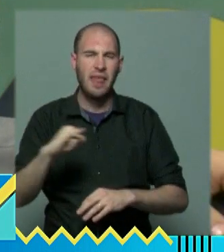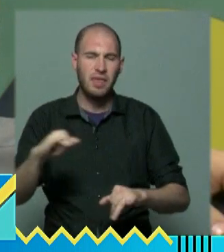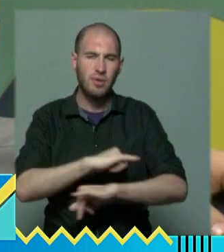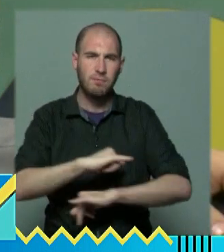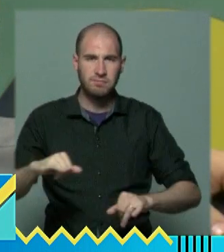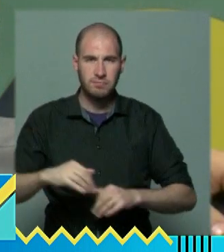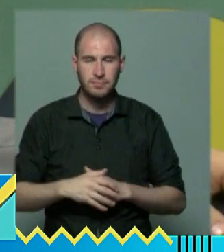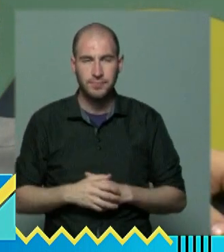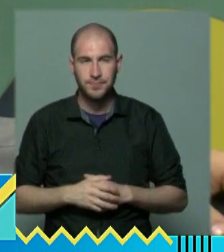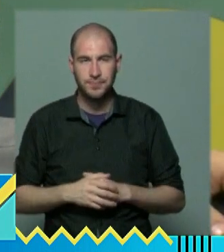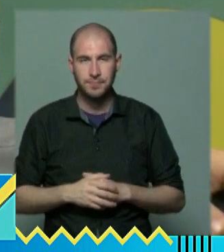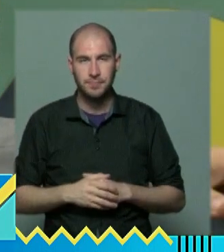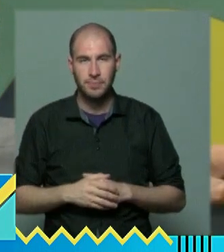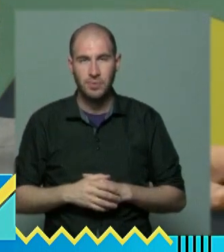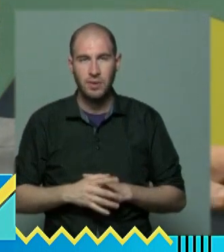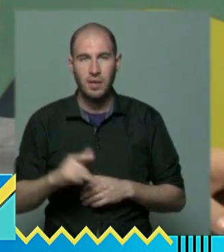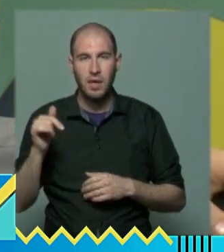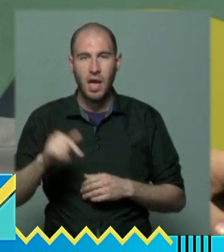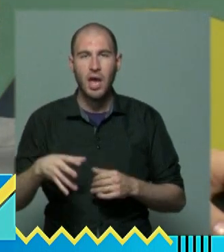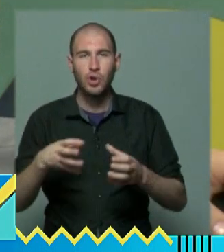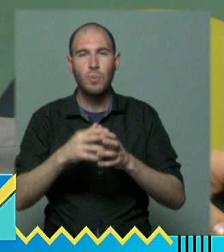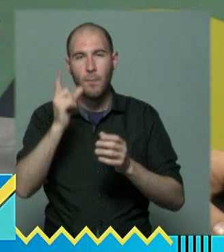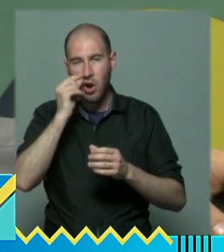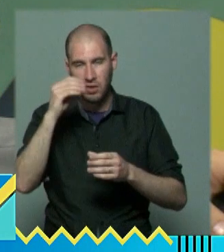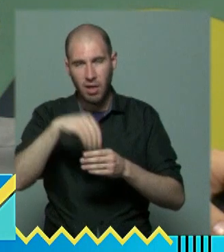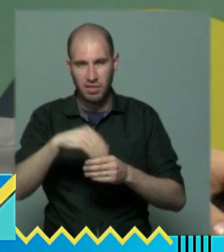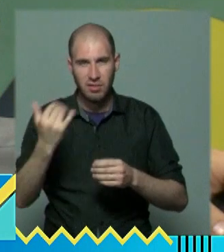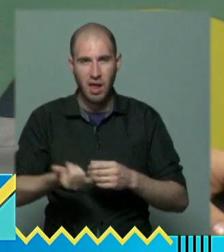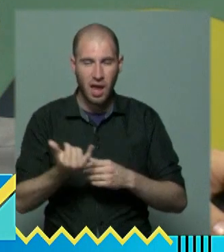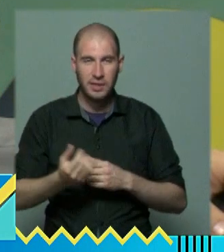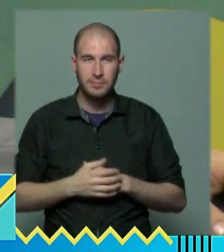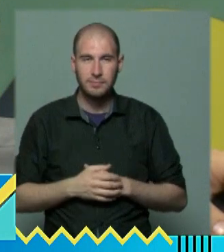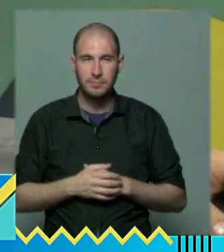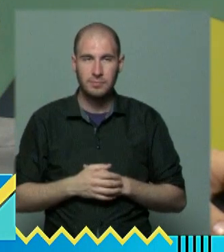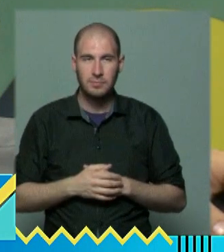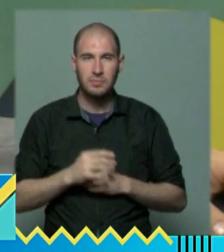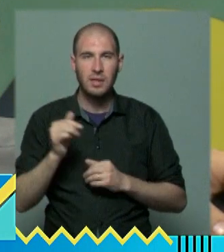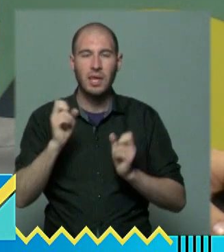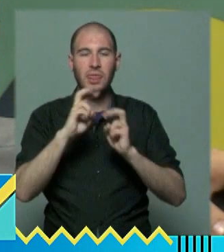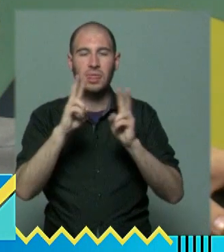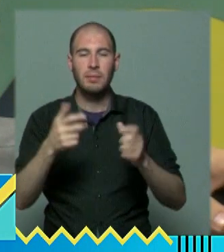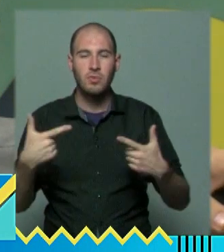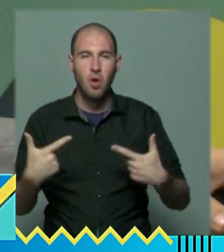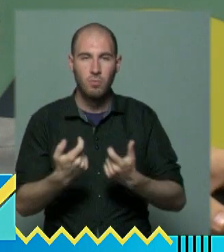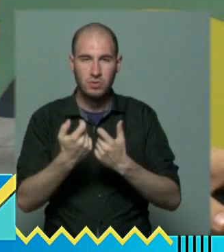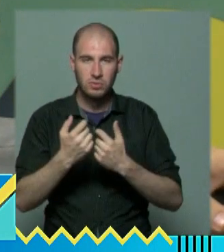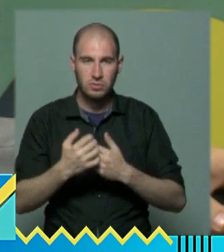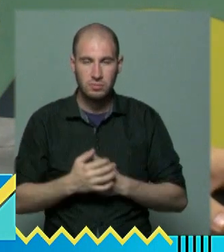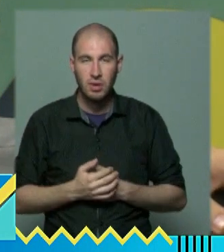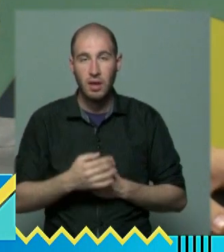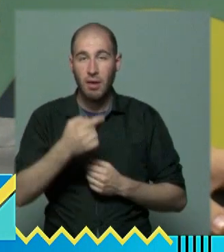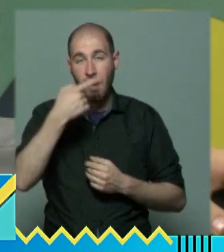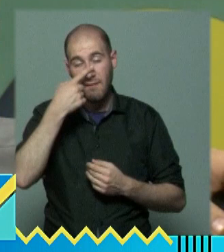general, hay un fuerte contenido político atrás de oponerse a cuestiones que, en